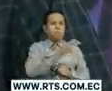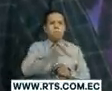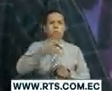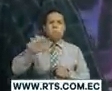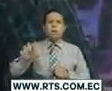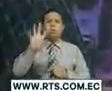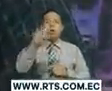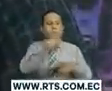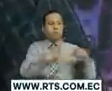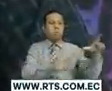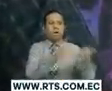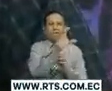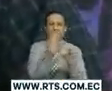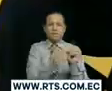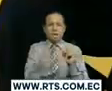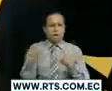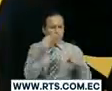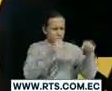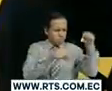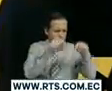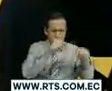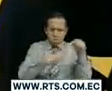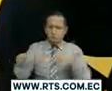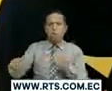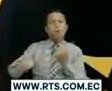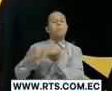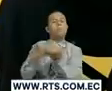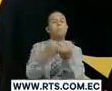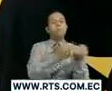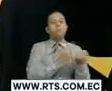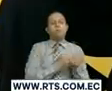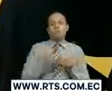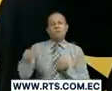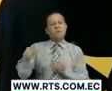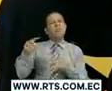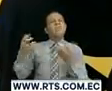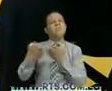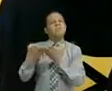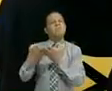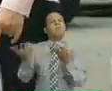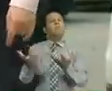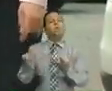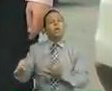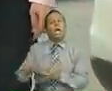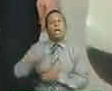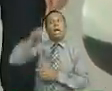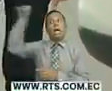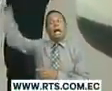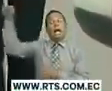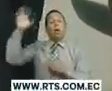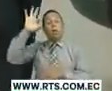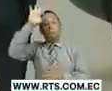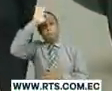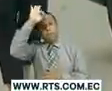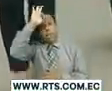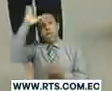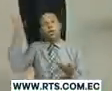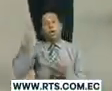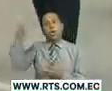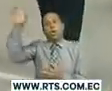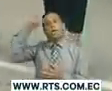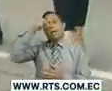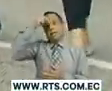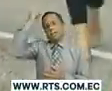que van a ser de muchísima utilidad. Esta misión pertenece al Instituto de Virología del Hospital Charité, una de las entidades más importantes